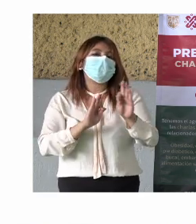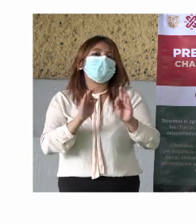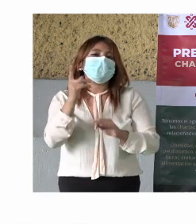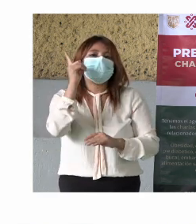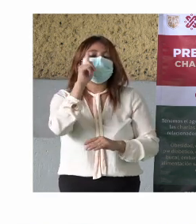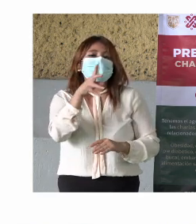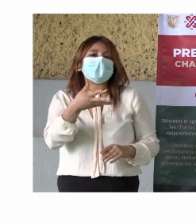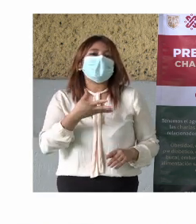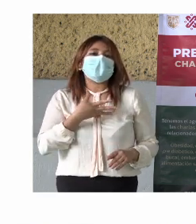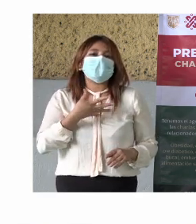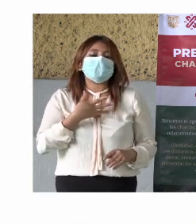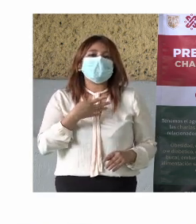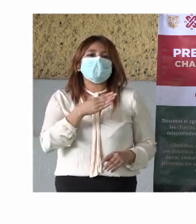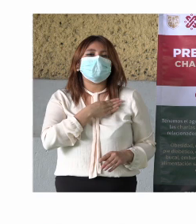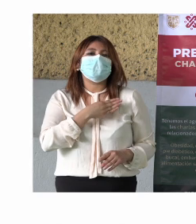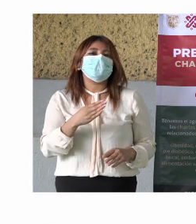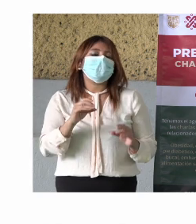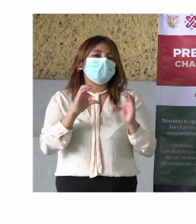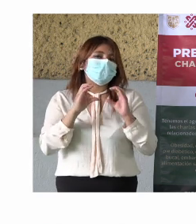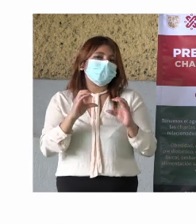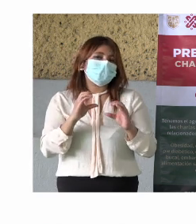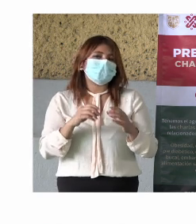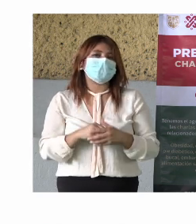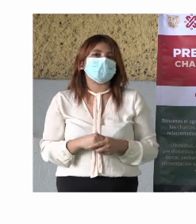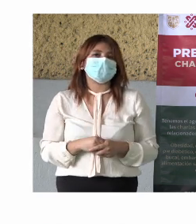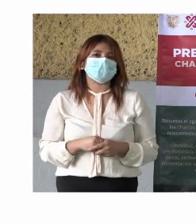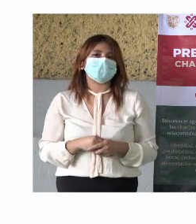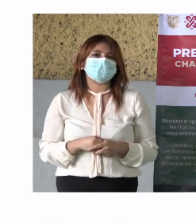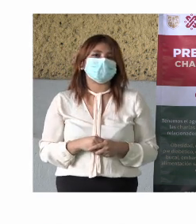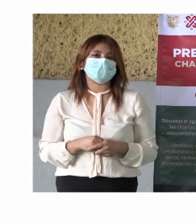para mantener un buen control metabólico.